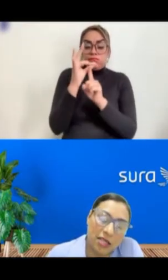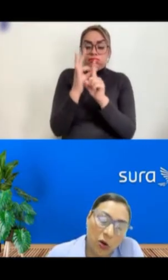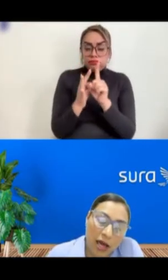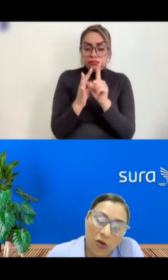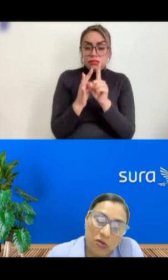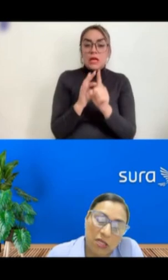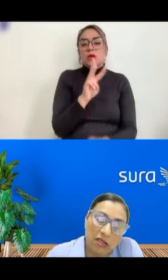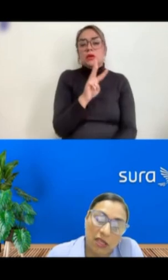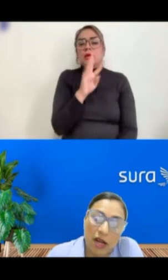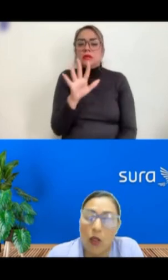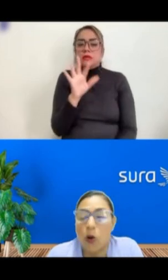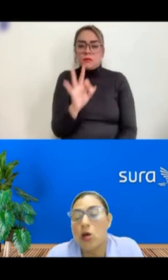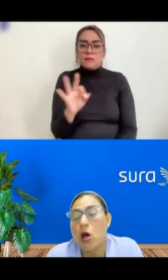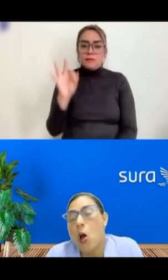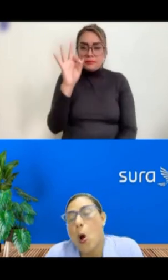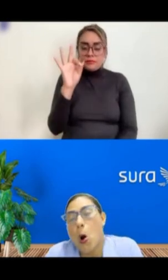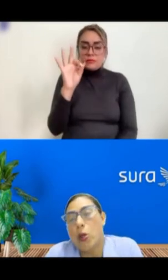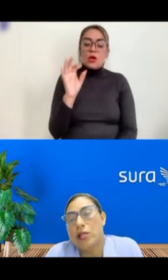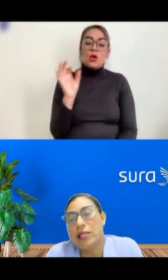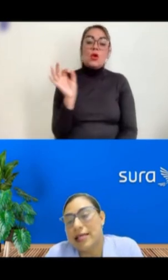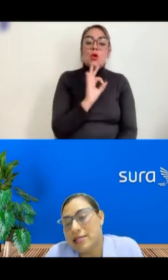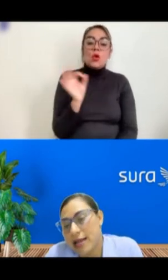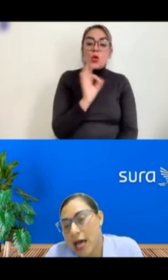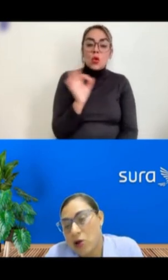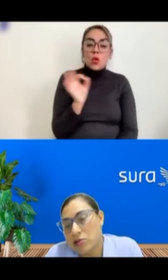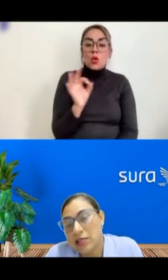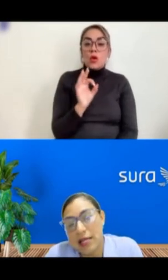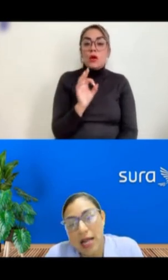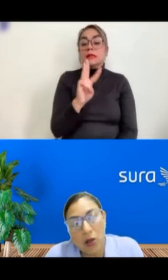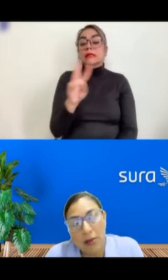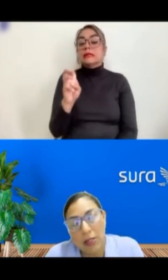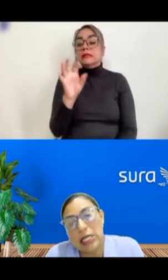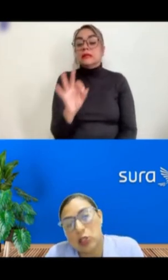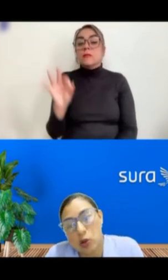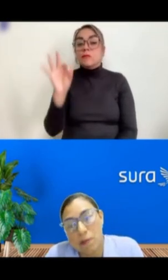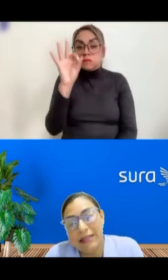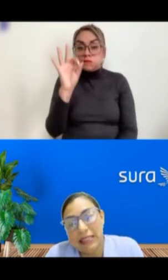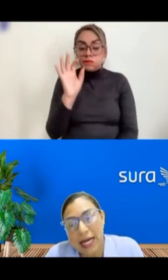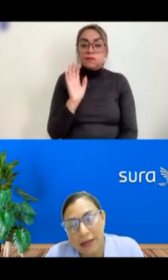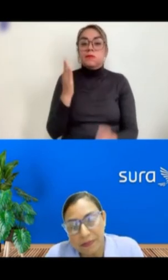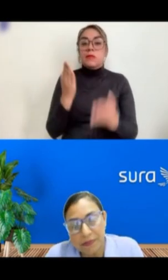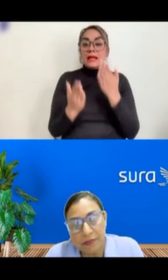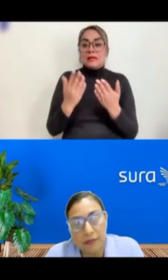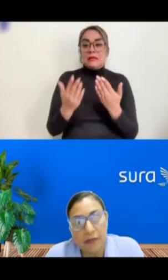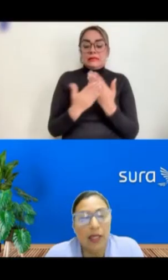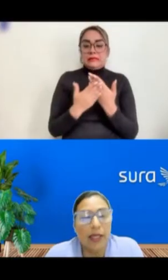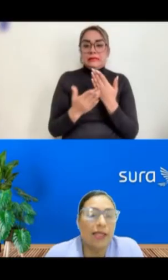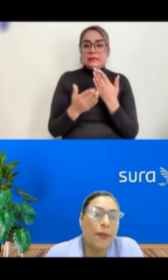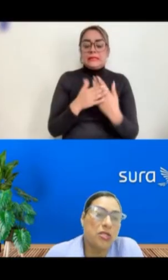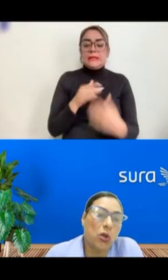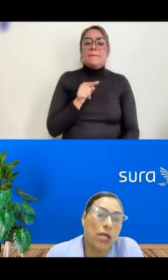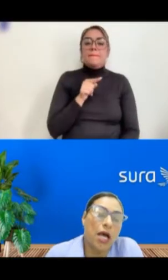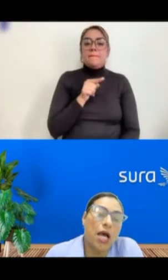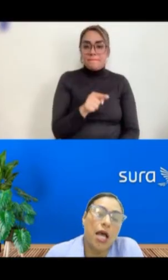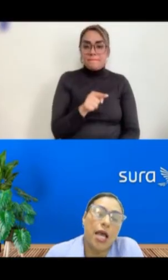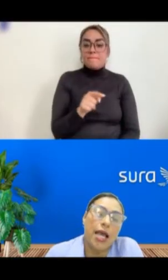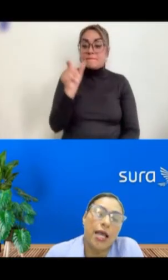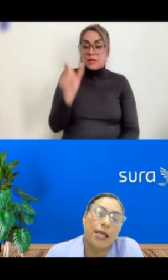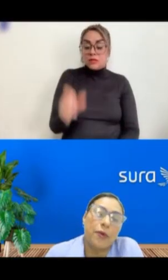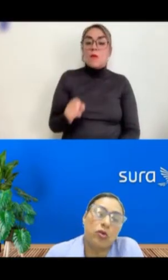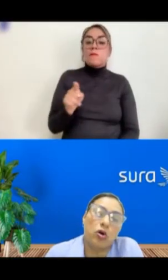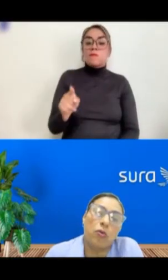de 35 grados centígrados o de 36 grados centígrados. Esto nos va a indicar esta